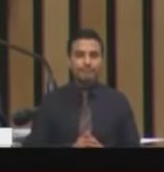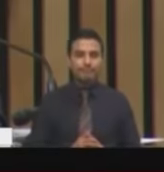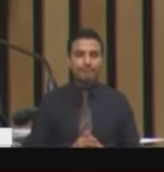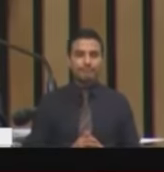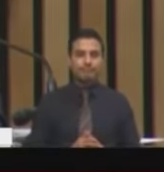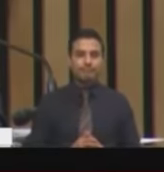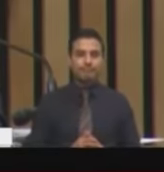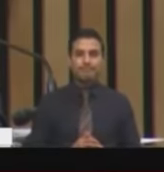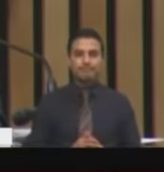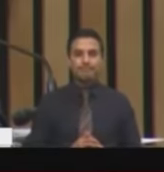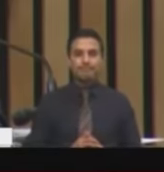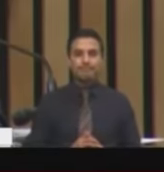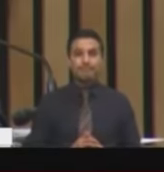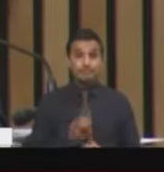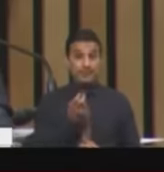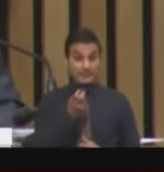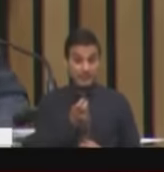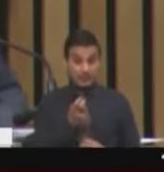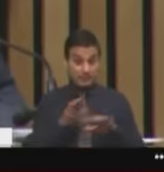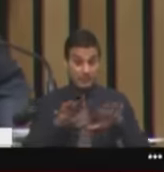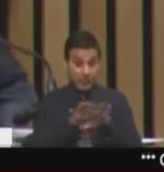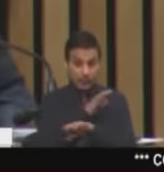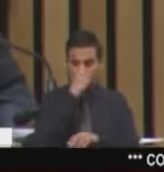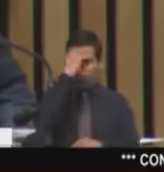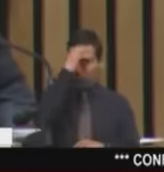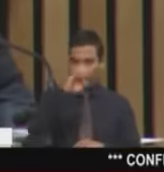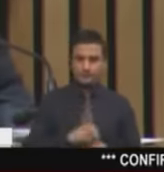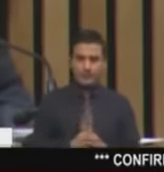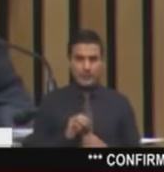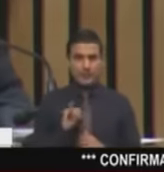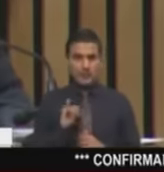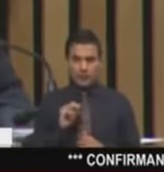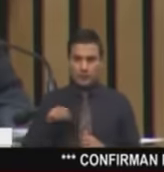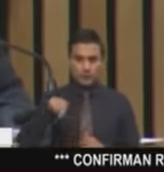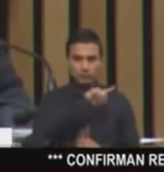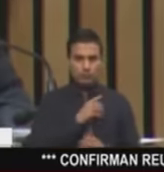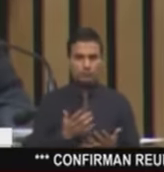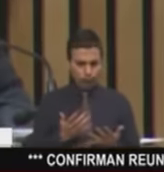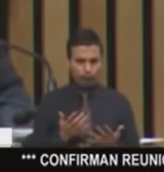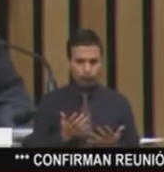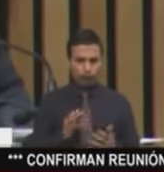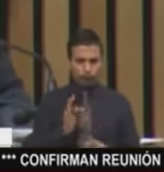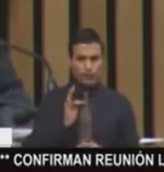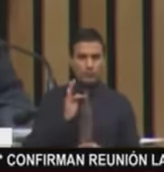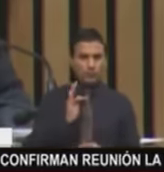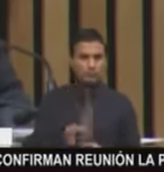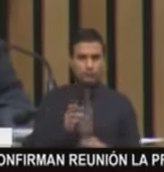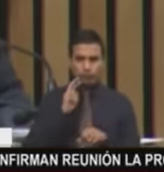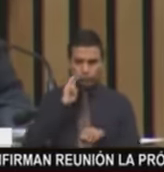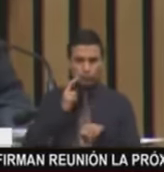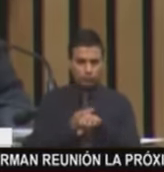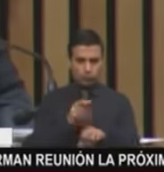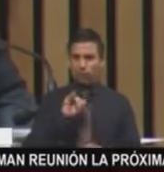el país las firmas también en papel, y hay que extenderle el plazo a la gente que solicite la revocación,